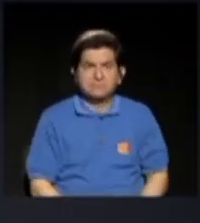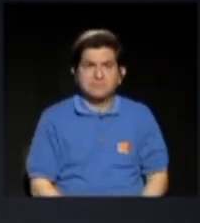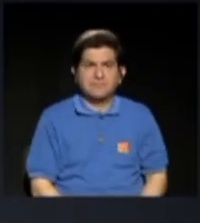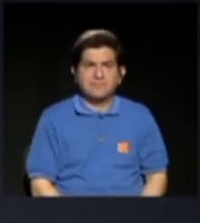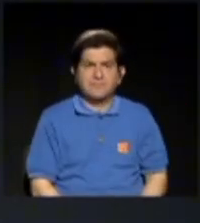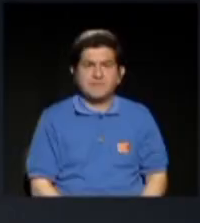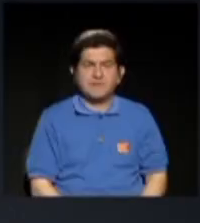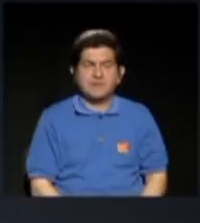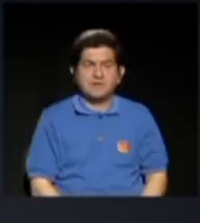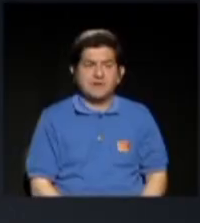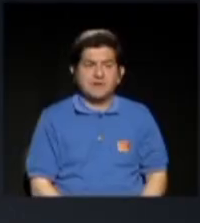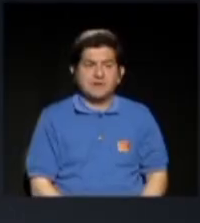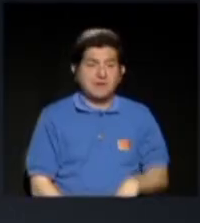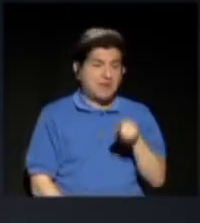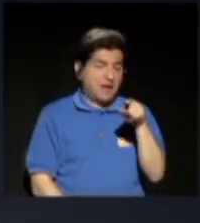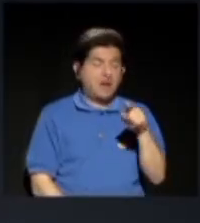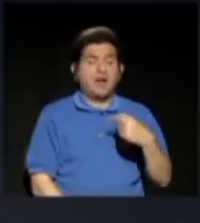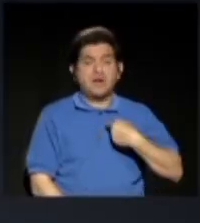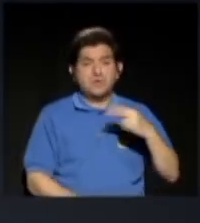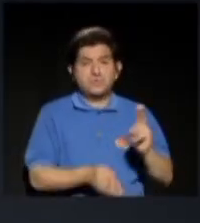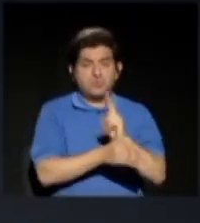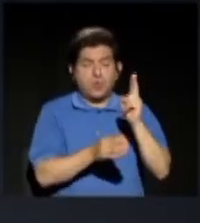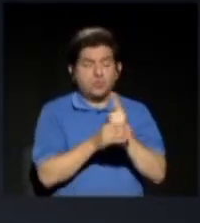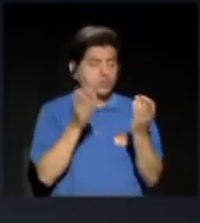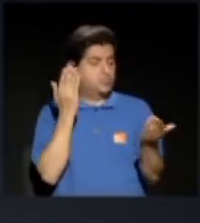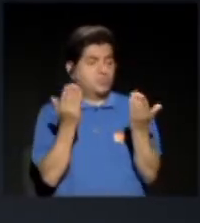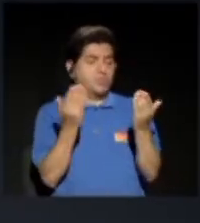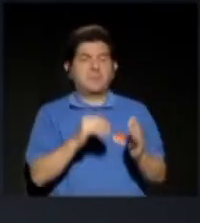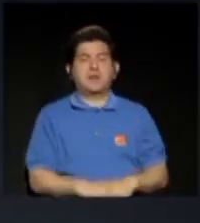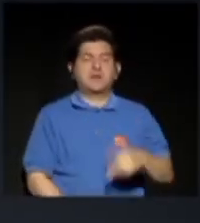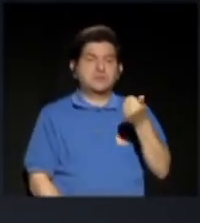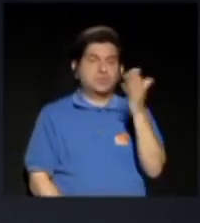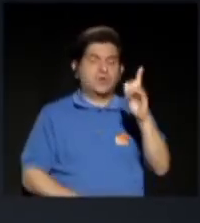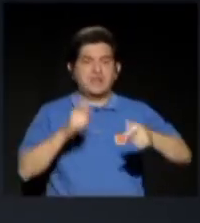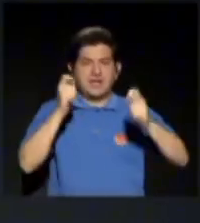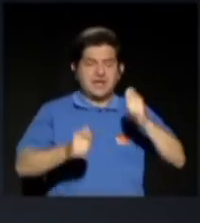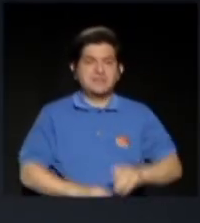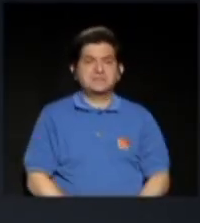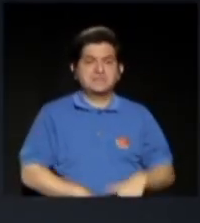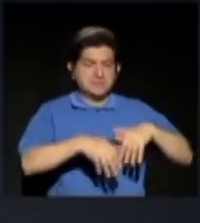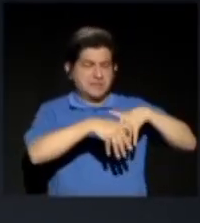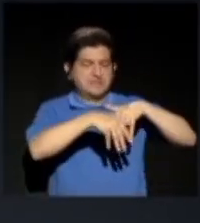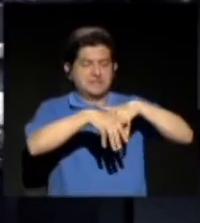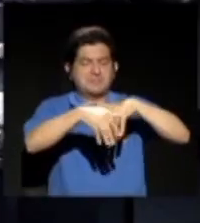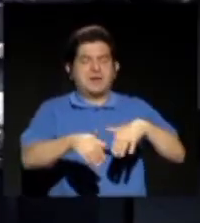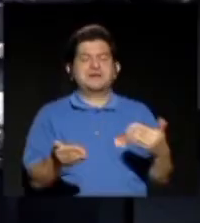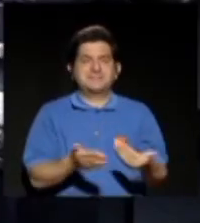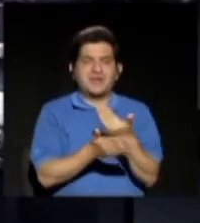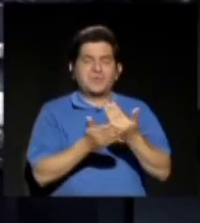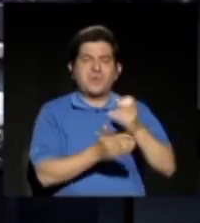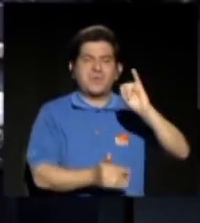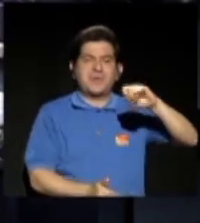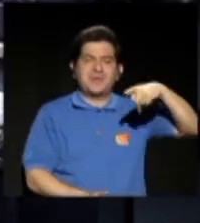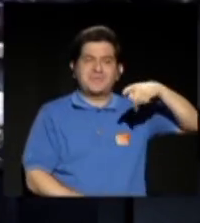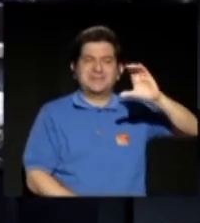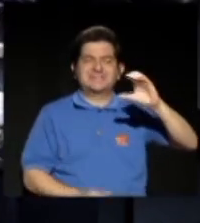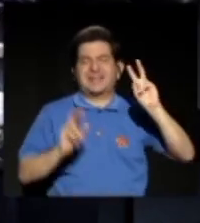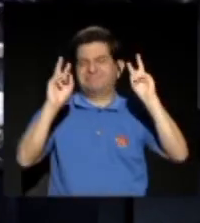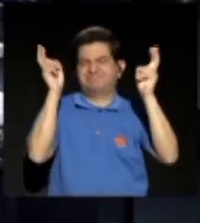decir, uso la metáfora de que el 15 de septiembre hay que desfilar con el nuevo índice. Sí, efectivamente.